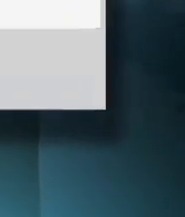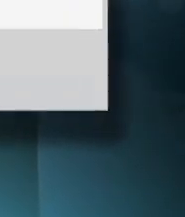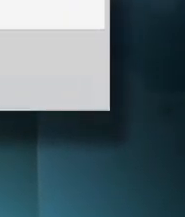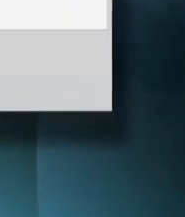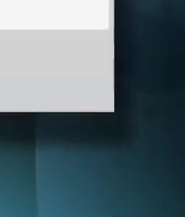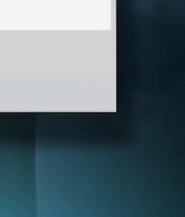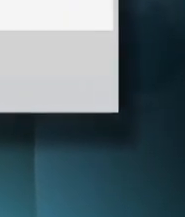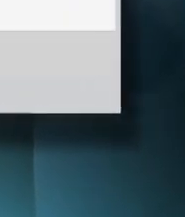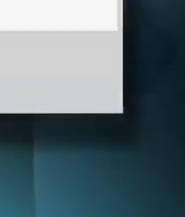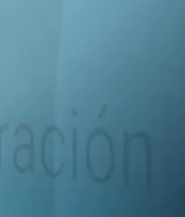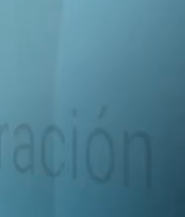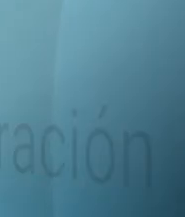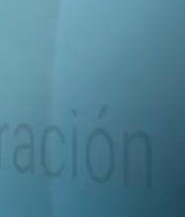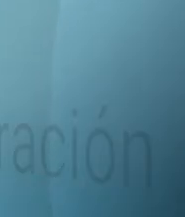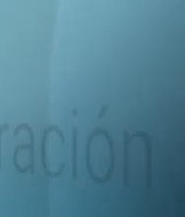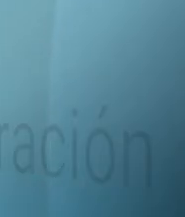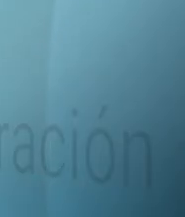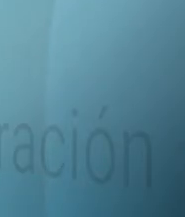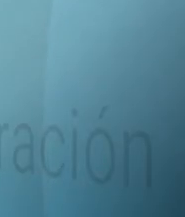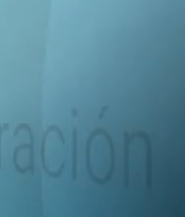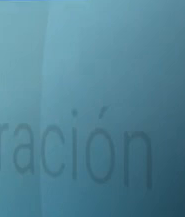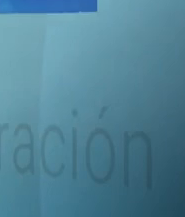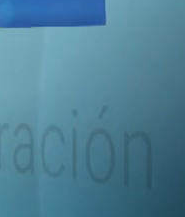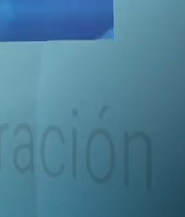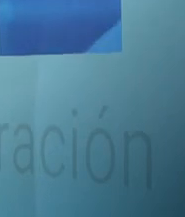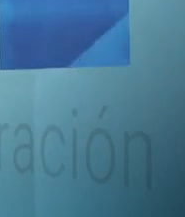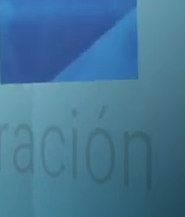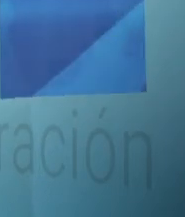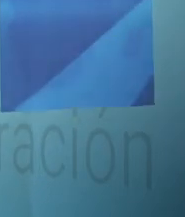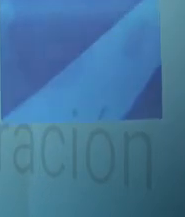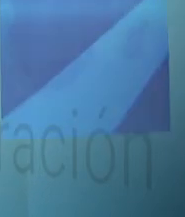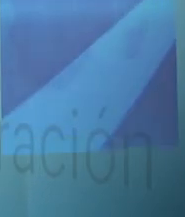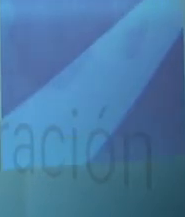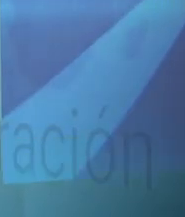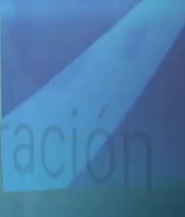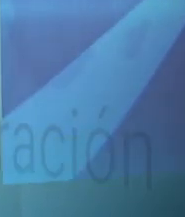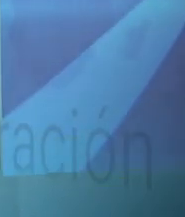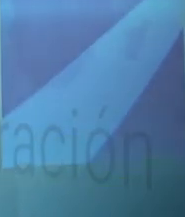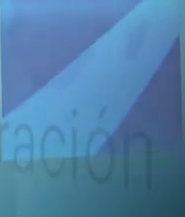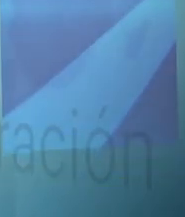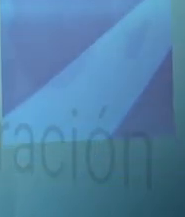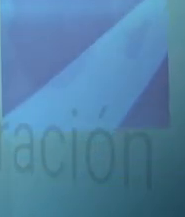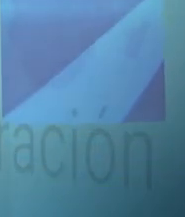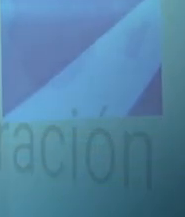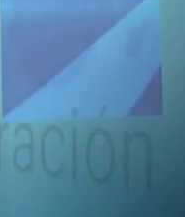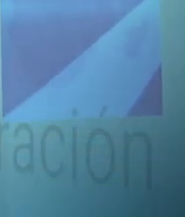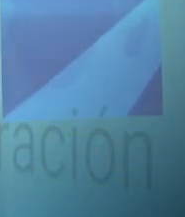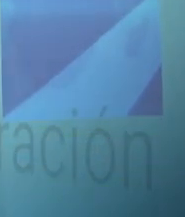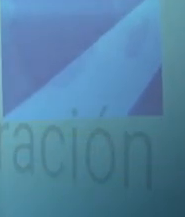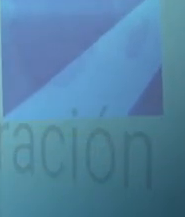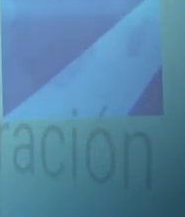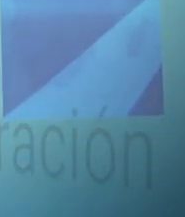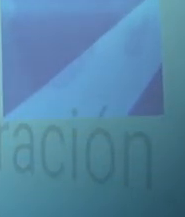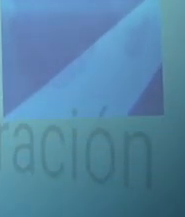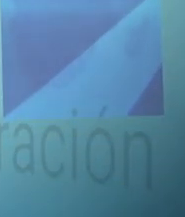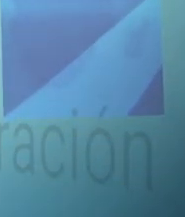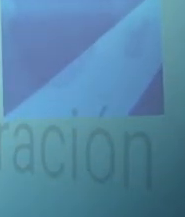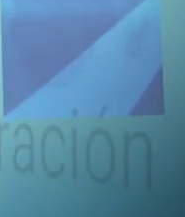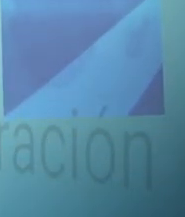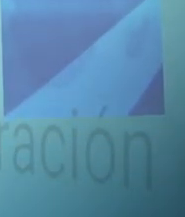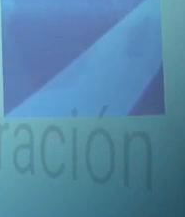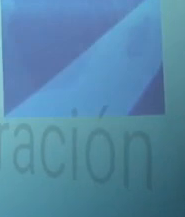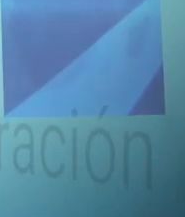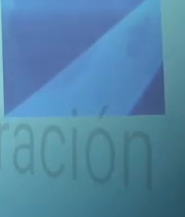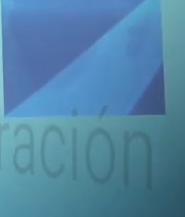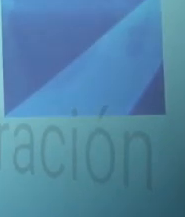salas de la Suprema Corte. De primera sala se publicaron 4 jurisprudencias y una tesis aislada que establecen que las comisiones